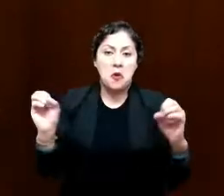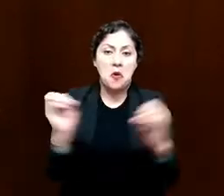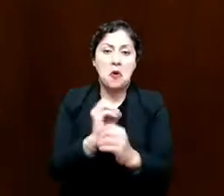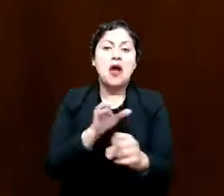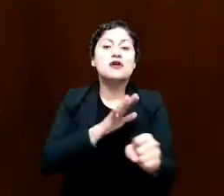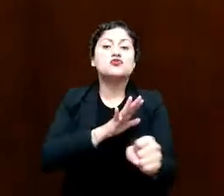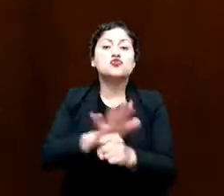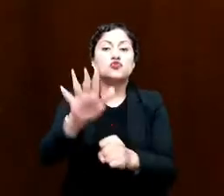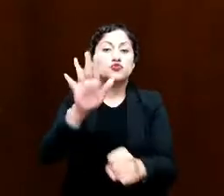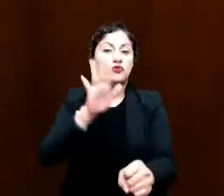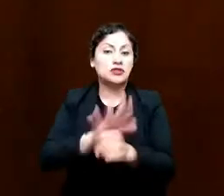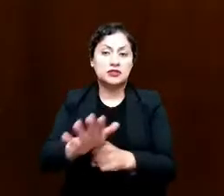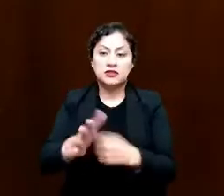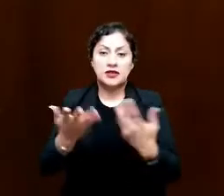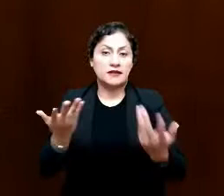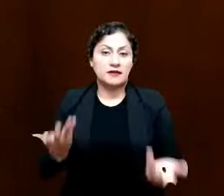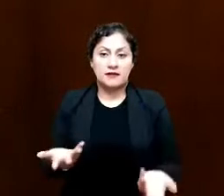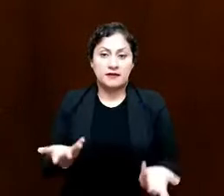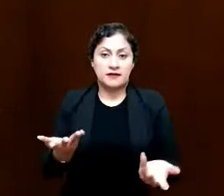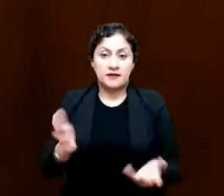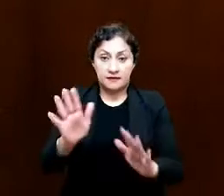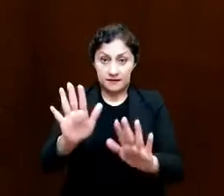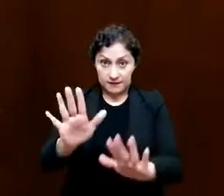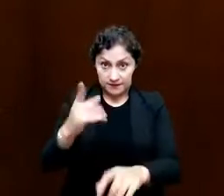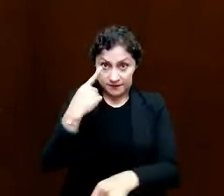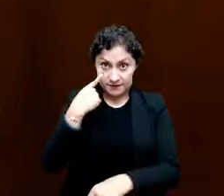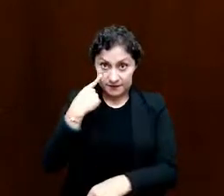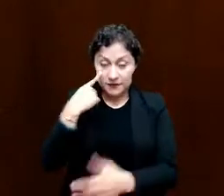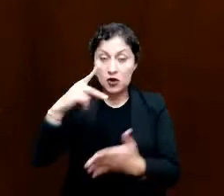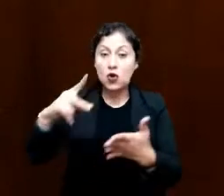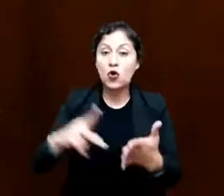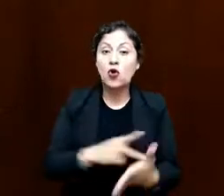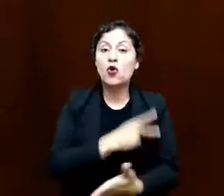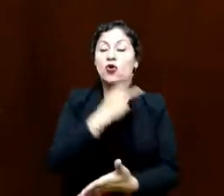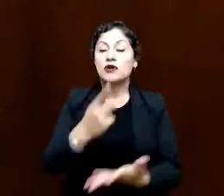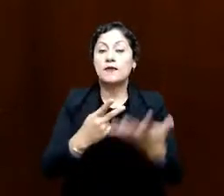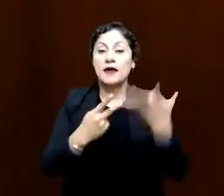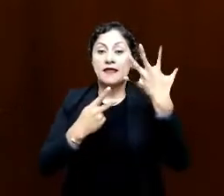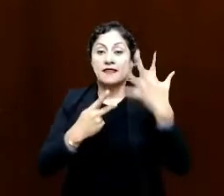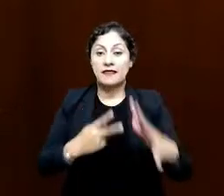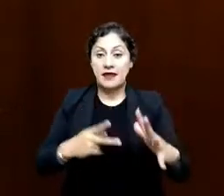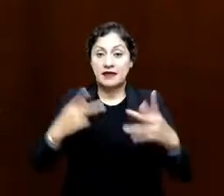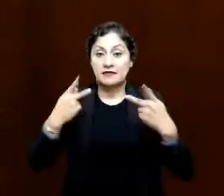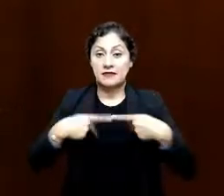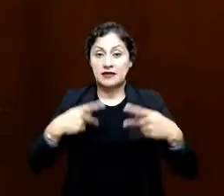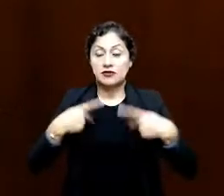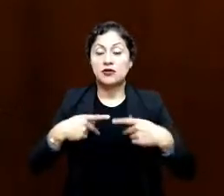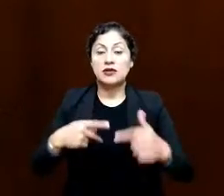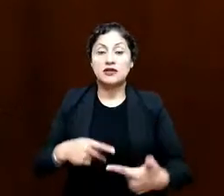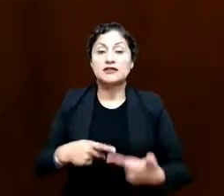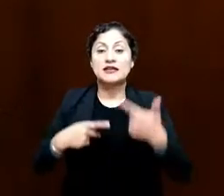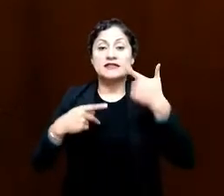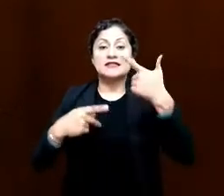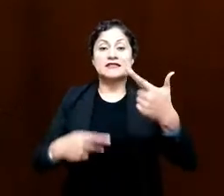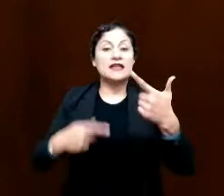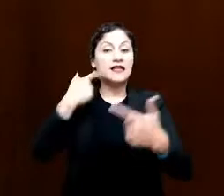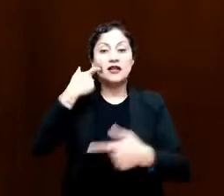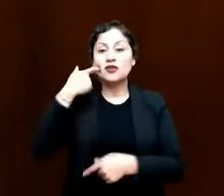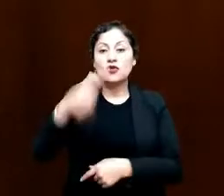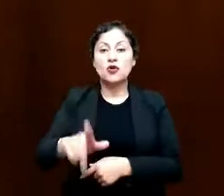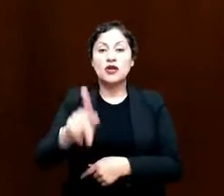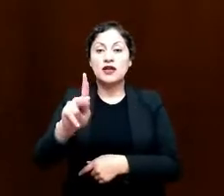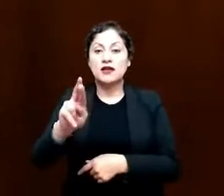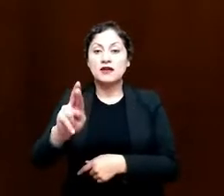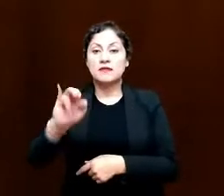infraestructura repito 7 de cada diez mexiquenses no quiere al pri Y se nota en cada